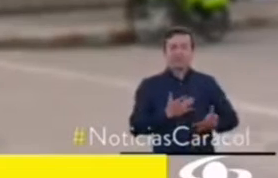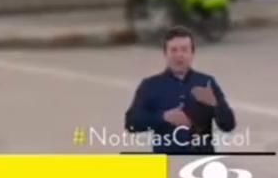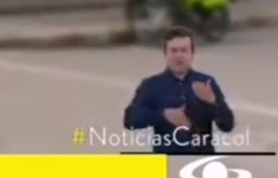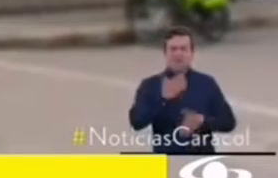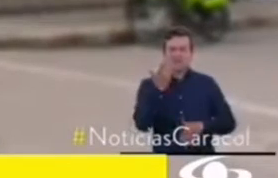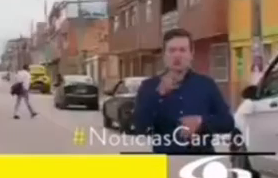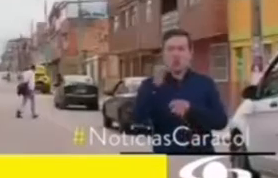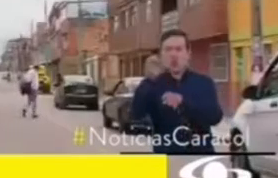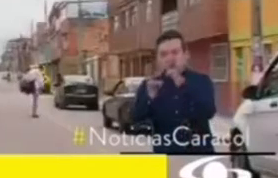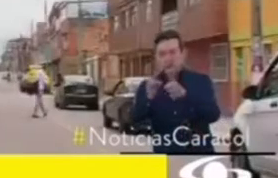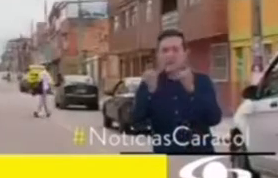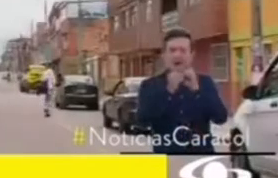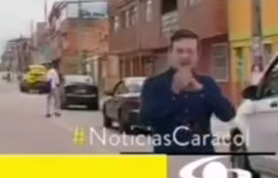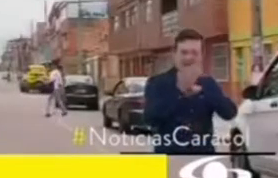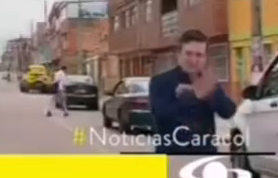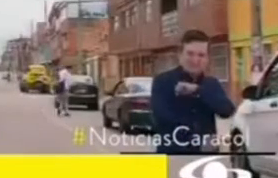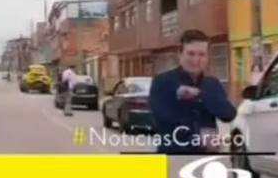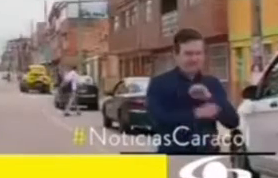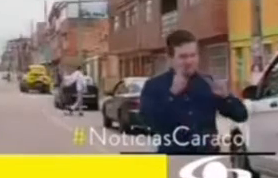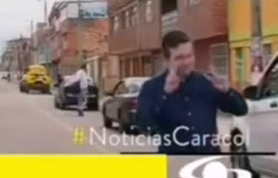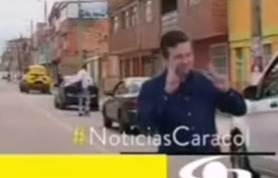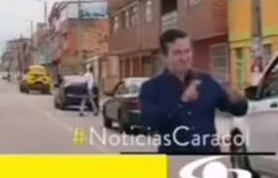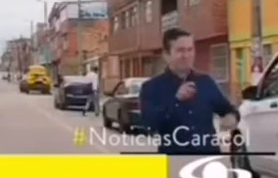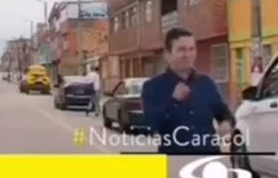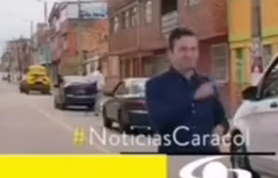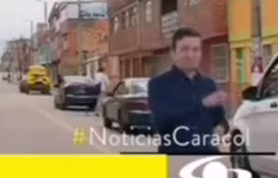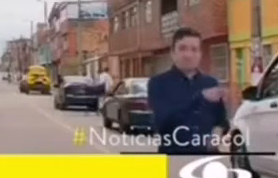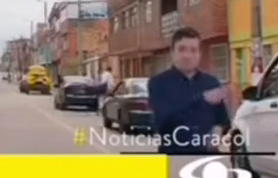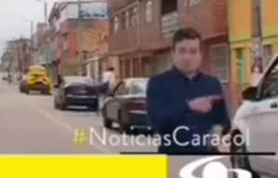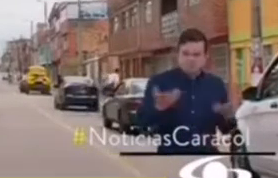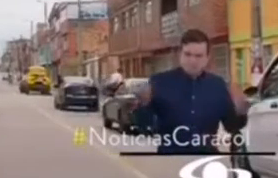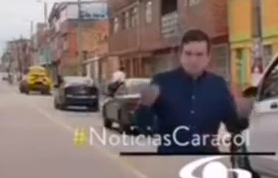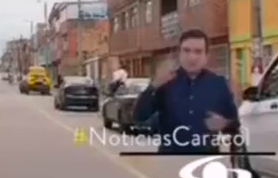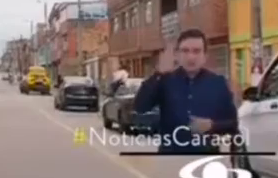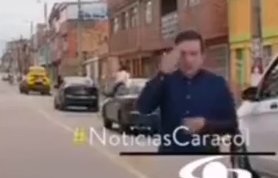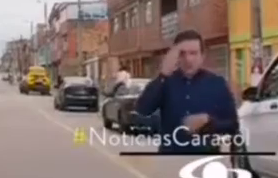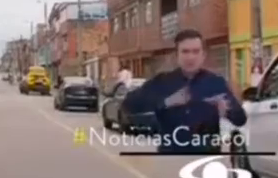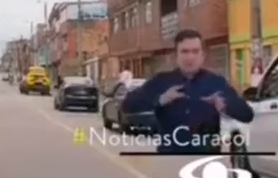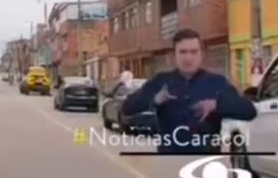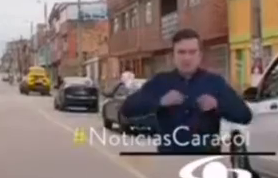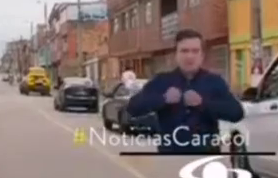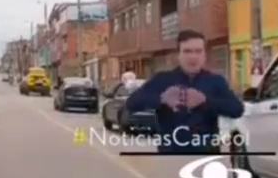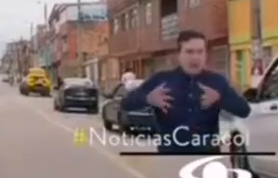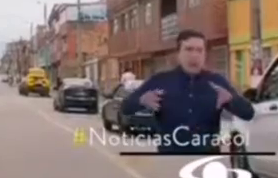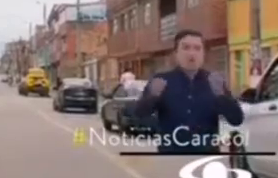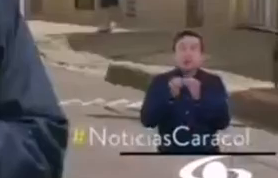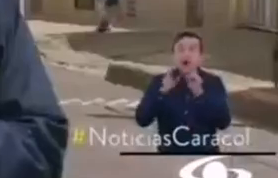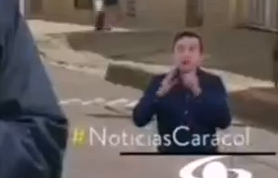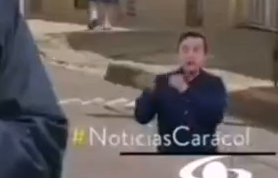en contra de los uniformados que, sin importarle la cuarentena estricta y el creciente número de contagios, se fueron de fiesta.